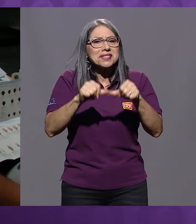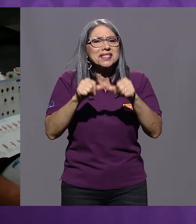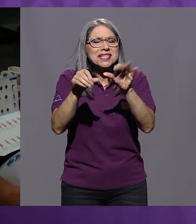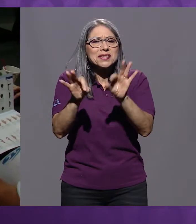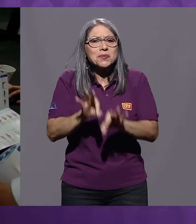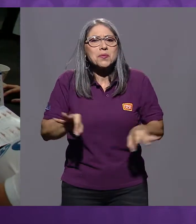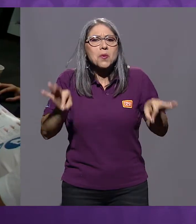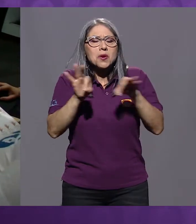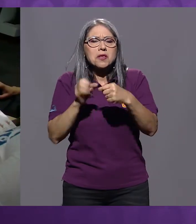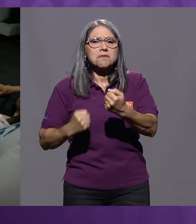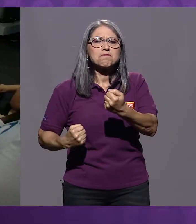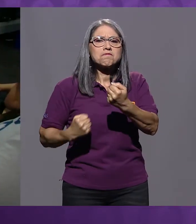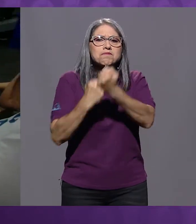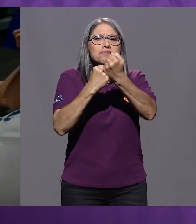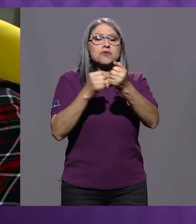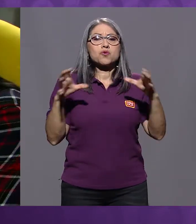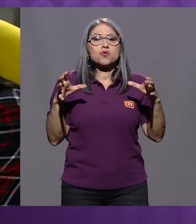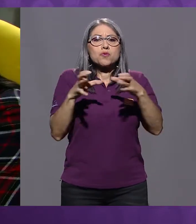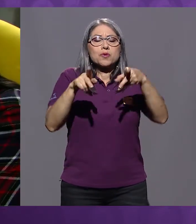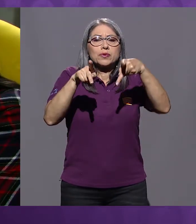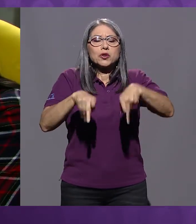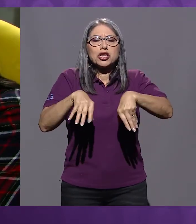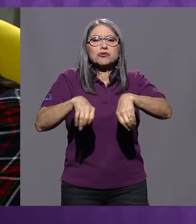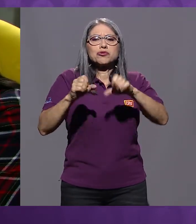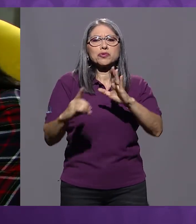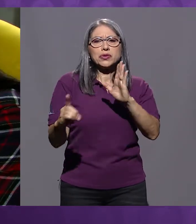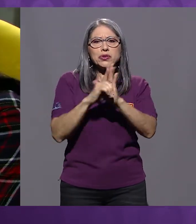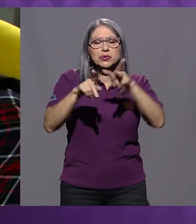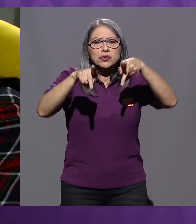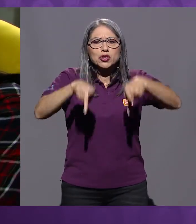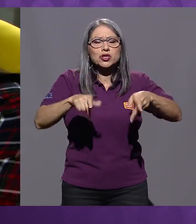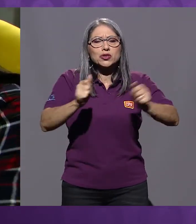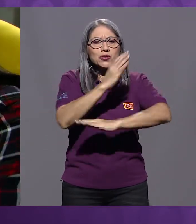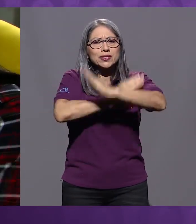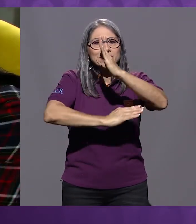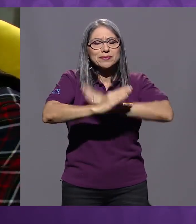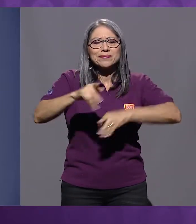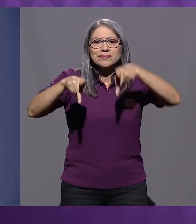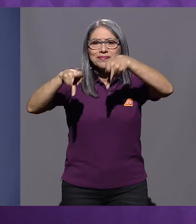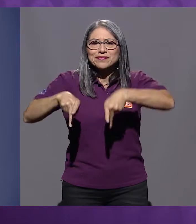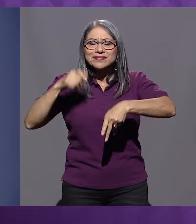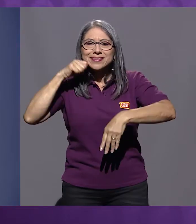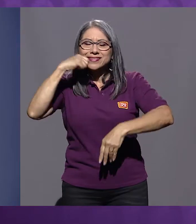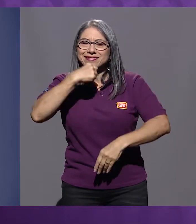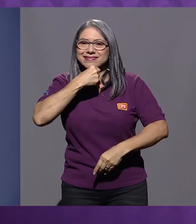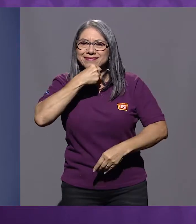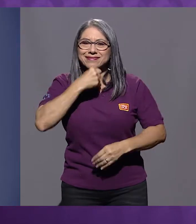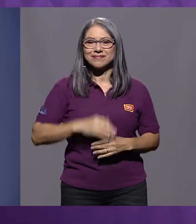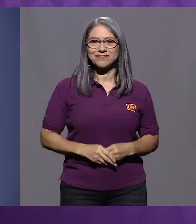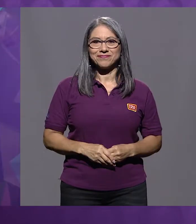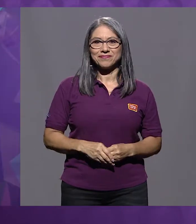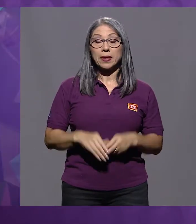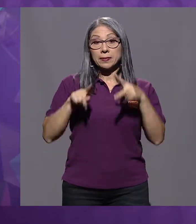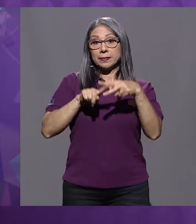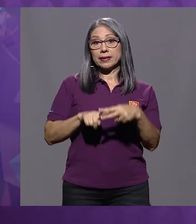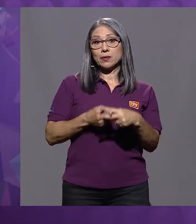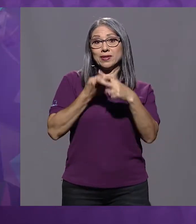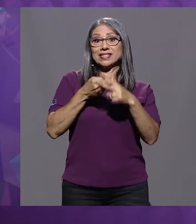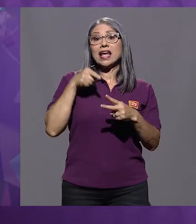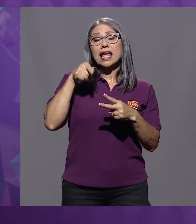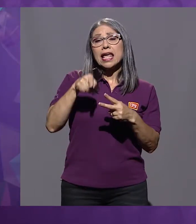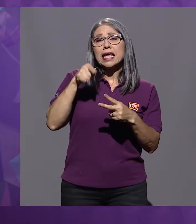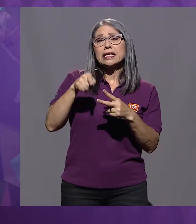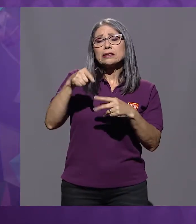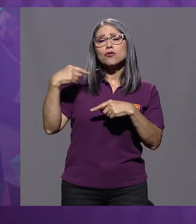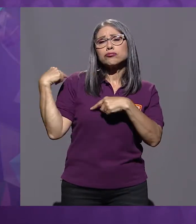siendo un importante aliado en el movimiento por los derechos de las personas con discapacidad y personas adultas mayores. Para comenzar este